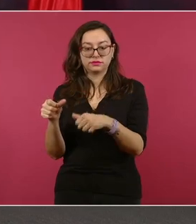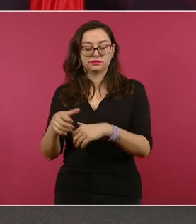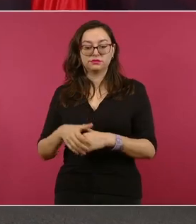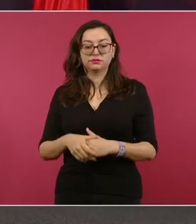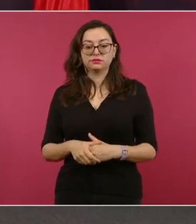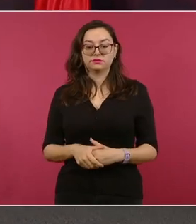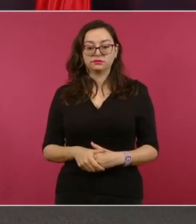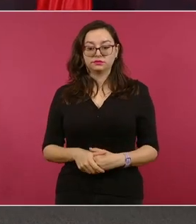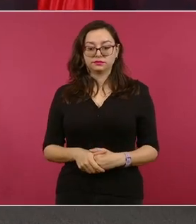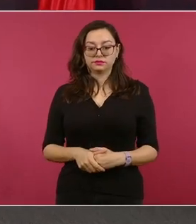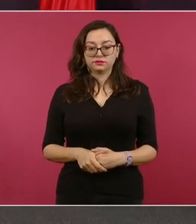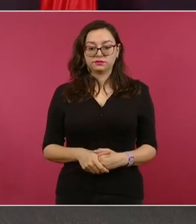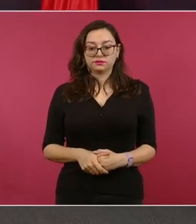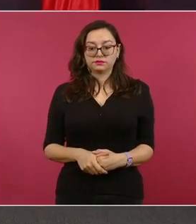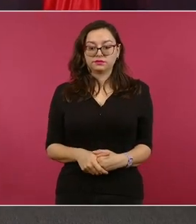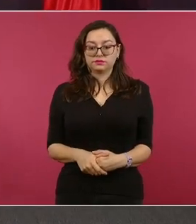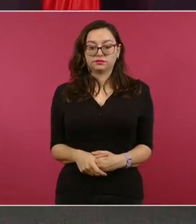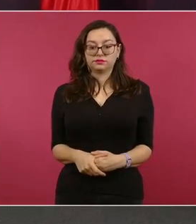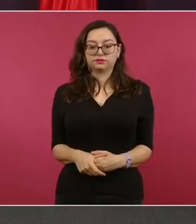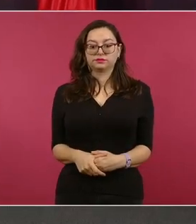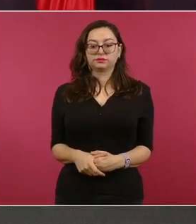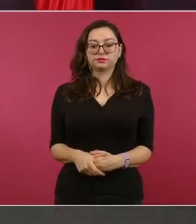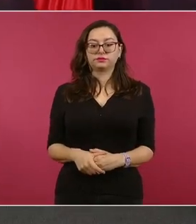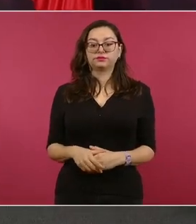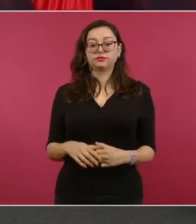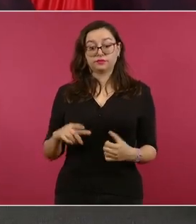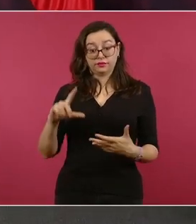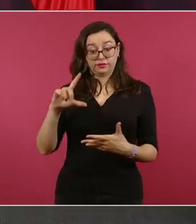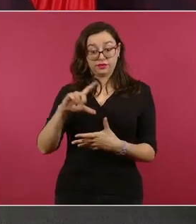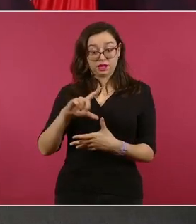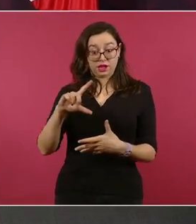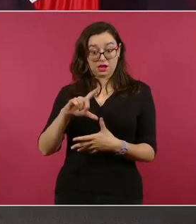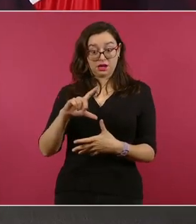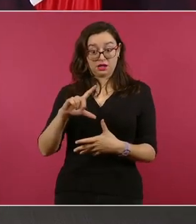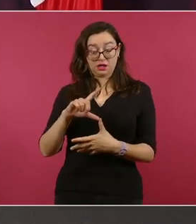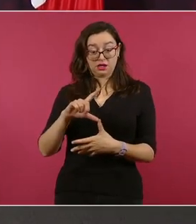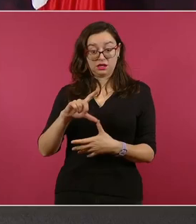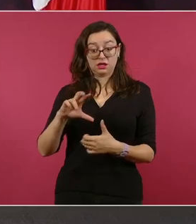que en América Latina, en el Caribe,